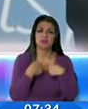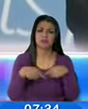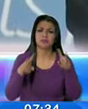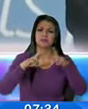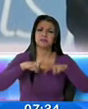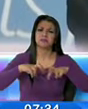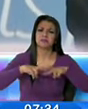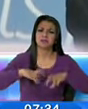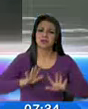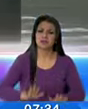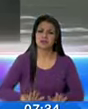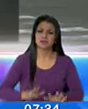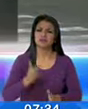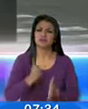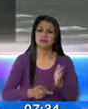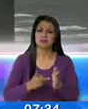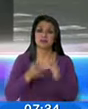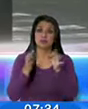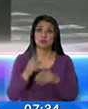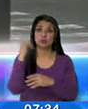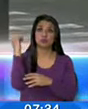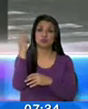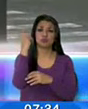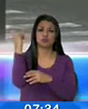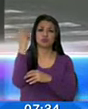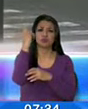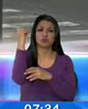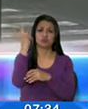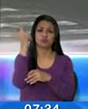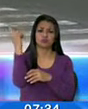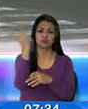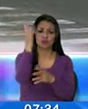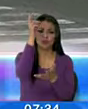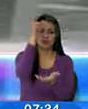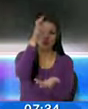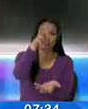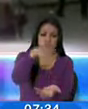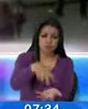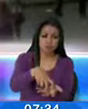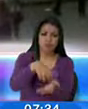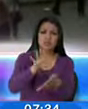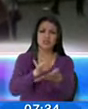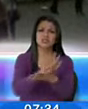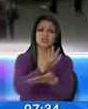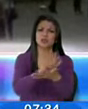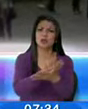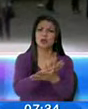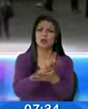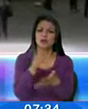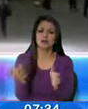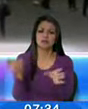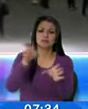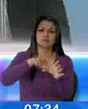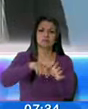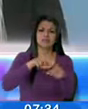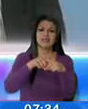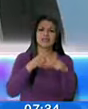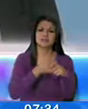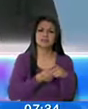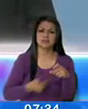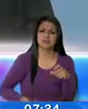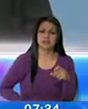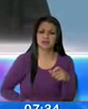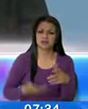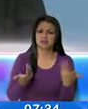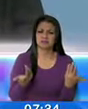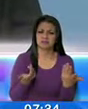investigará el hecho de que un helicóptero haya aterrizado en una institución educativa para transportar al exmandatario. Voy a